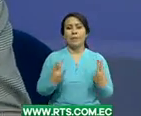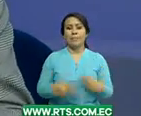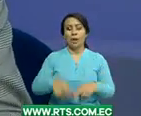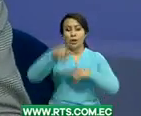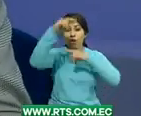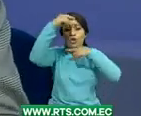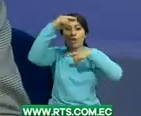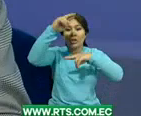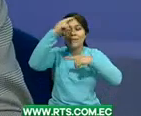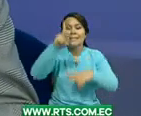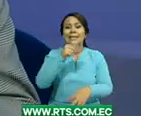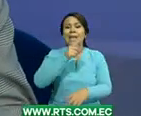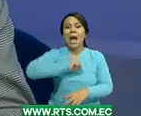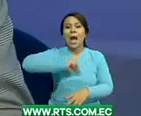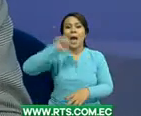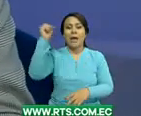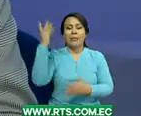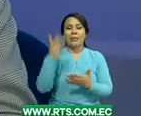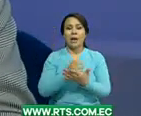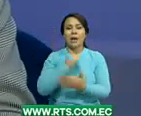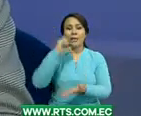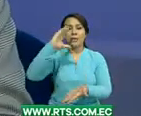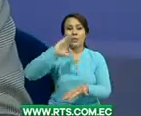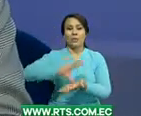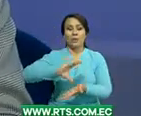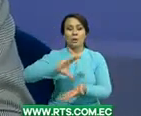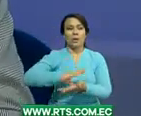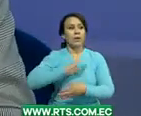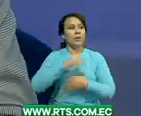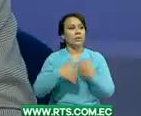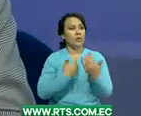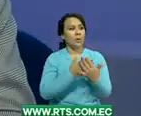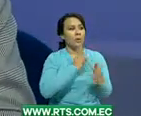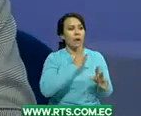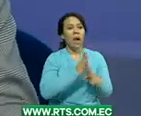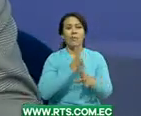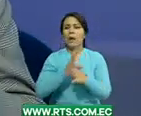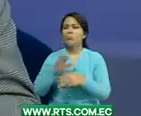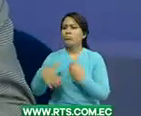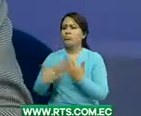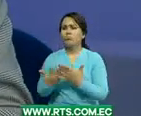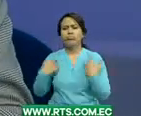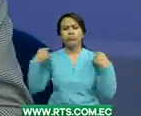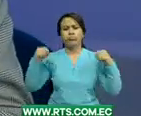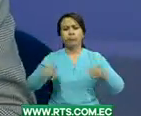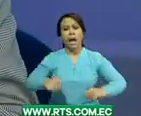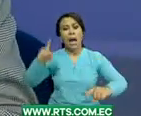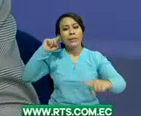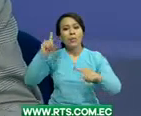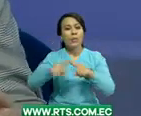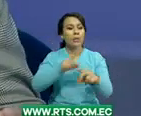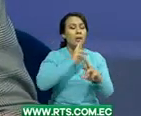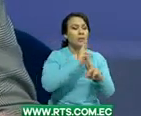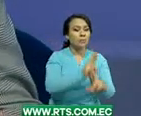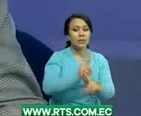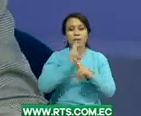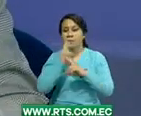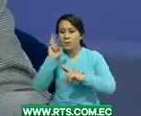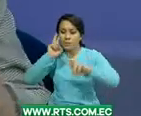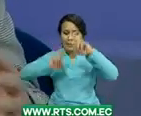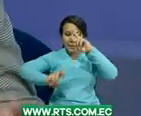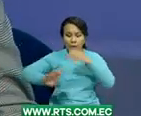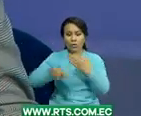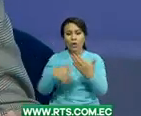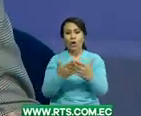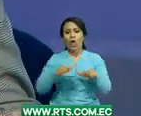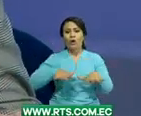noticia que gana la ciudad. Yo creo que ahí vamos a ganar absolutamente en tiempos de respuestas, va a haber un convenio en donde analicemos logística,